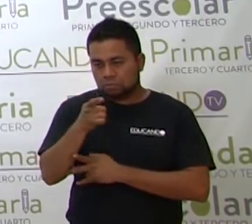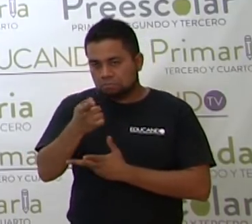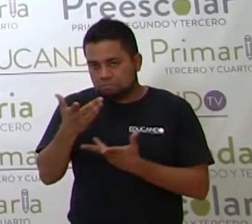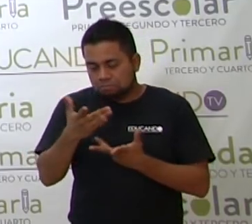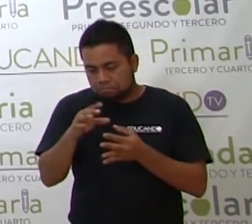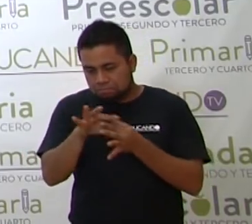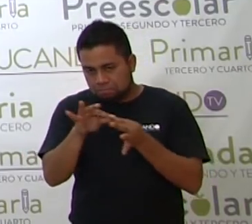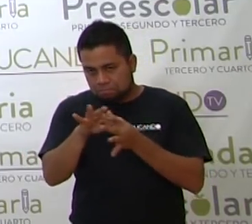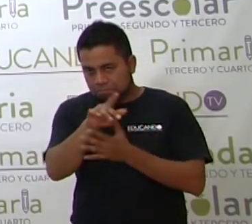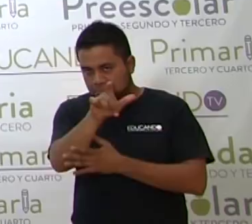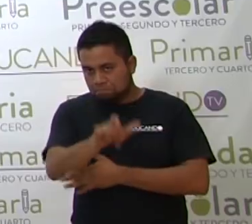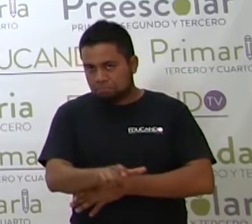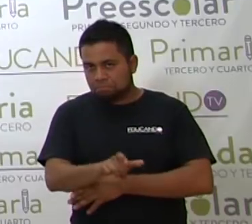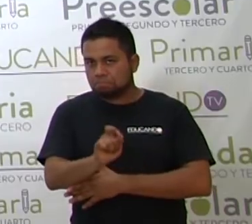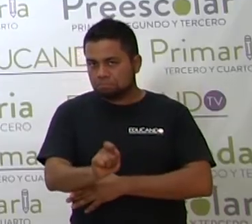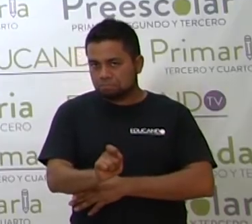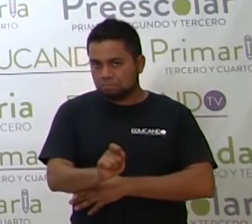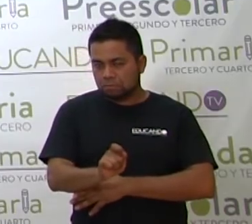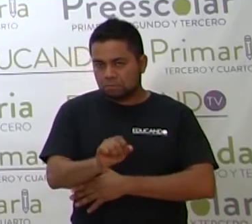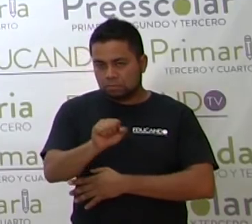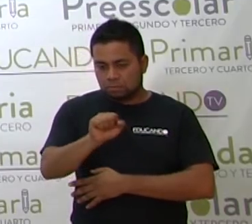la descripción